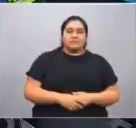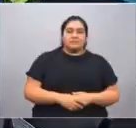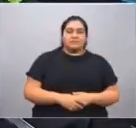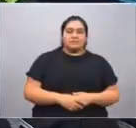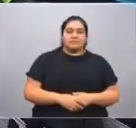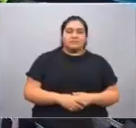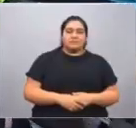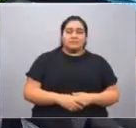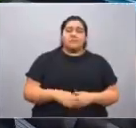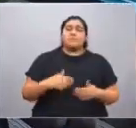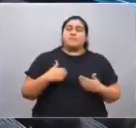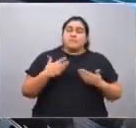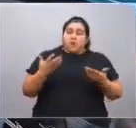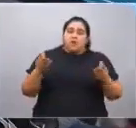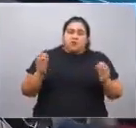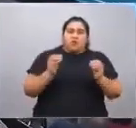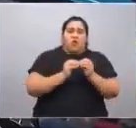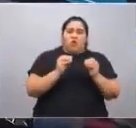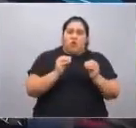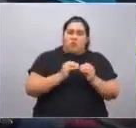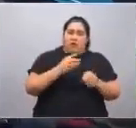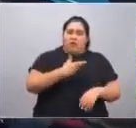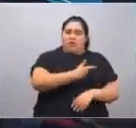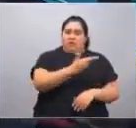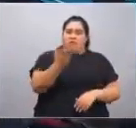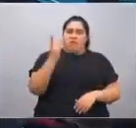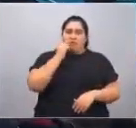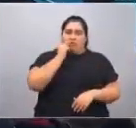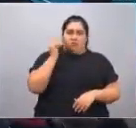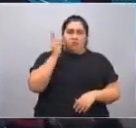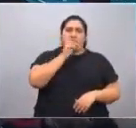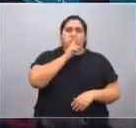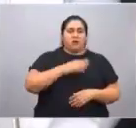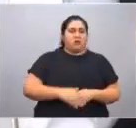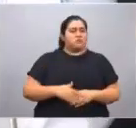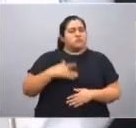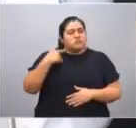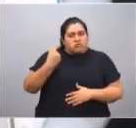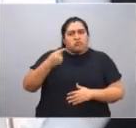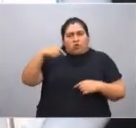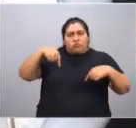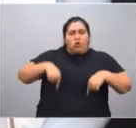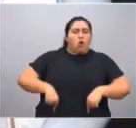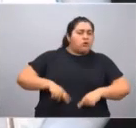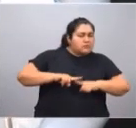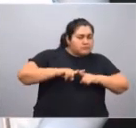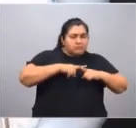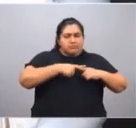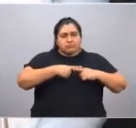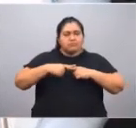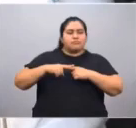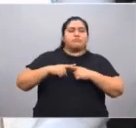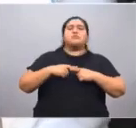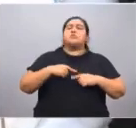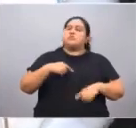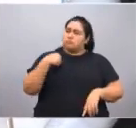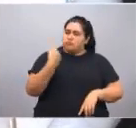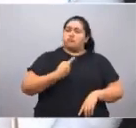Por eso, compañeros y compañeras, hemos discutido hoy y hemos